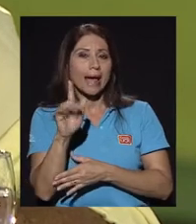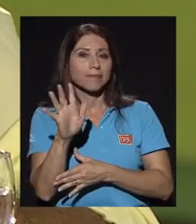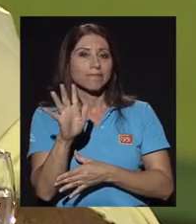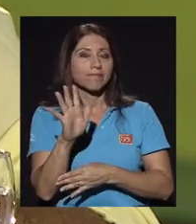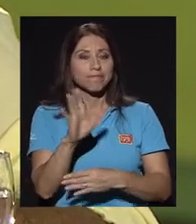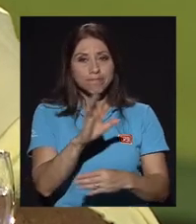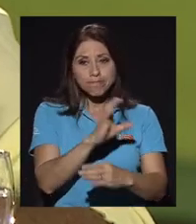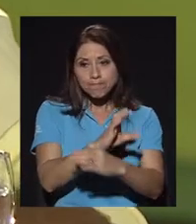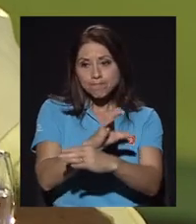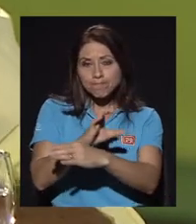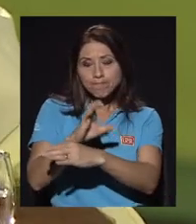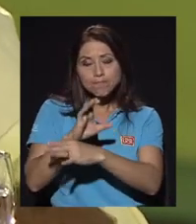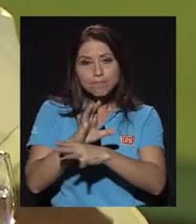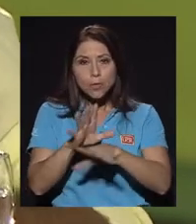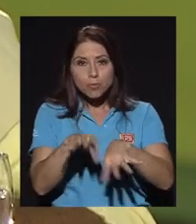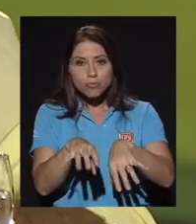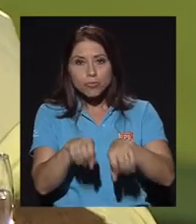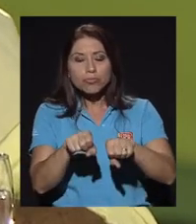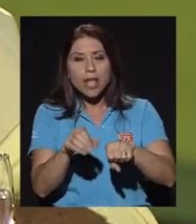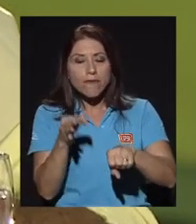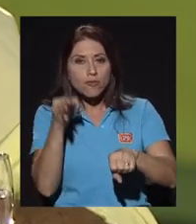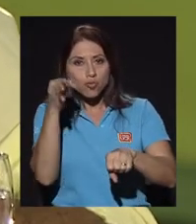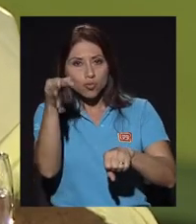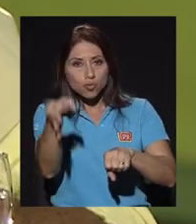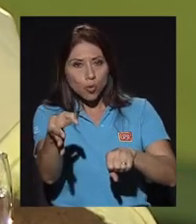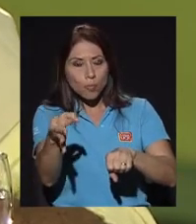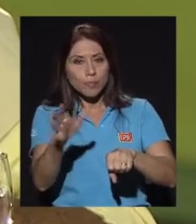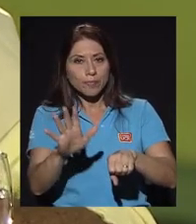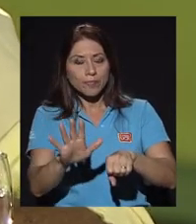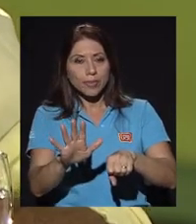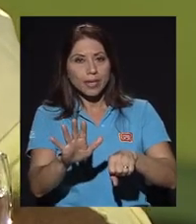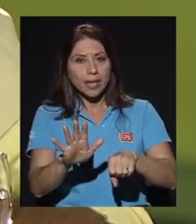reserva a futuro,